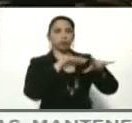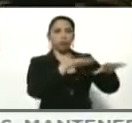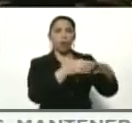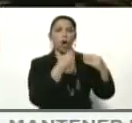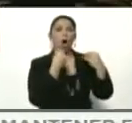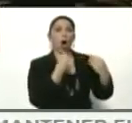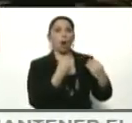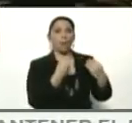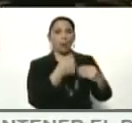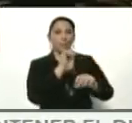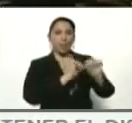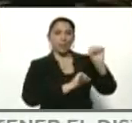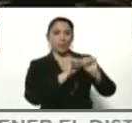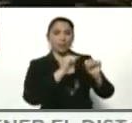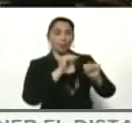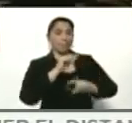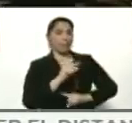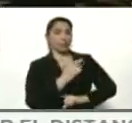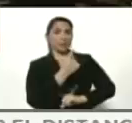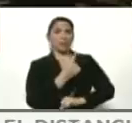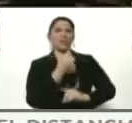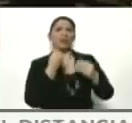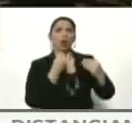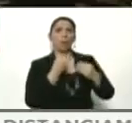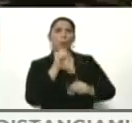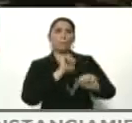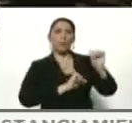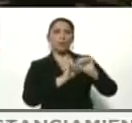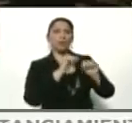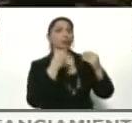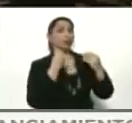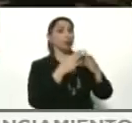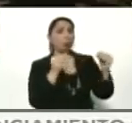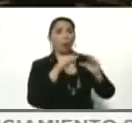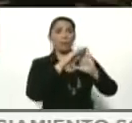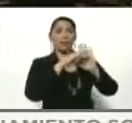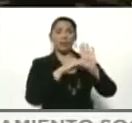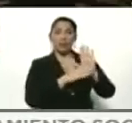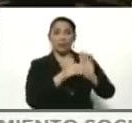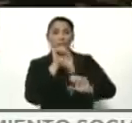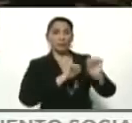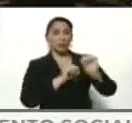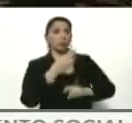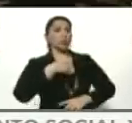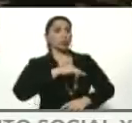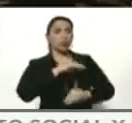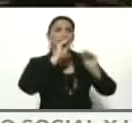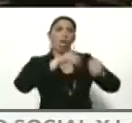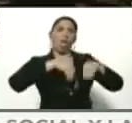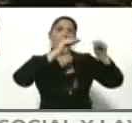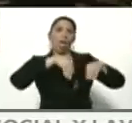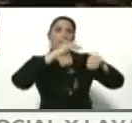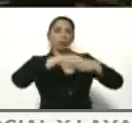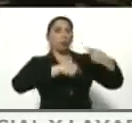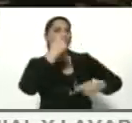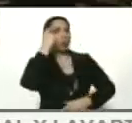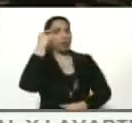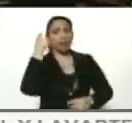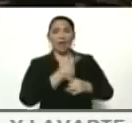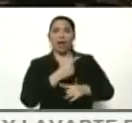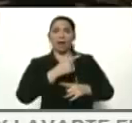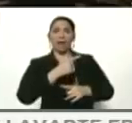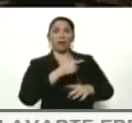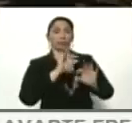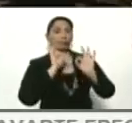cómo prevenirlo. Fundamentalmente, cómo prevenirlo. Todas las medidas de prevención que hemos dicho y que hemos repetido todos los días deben reforzarse de manera